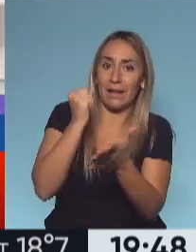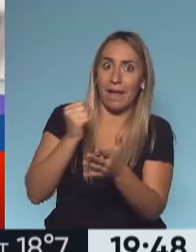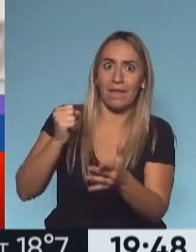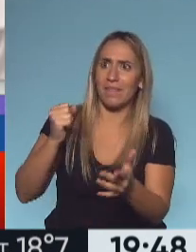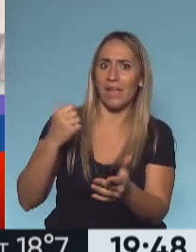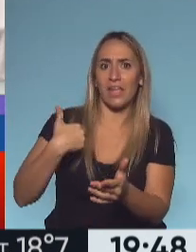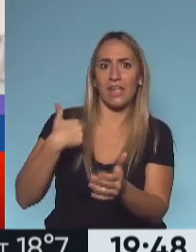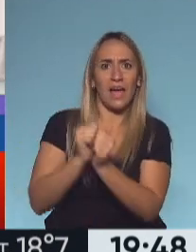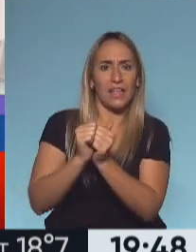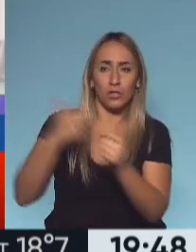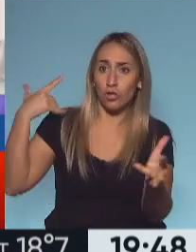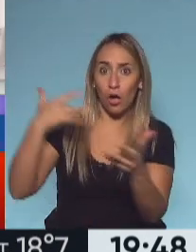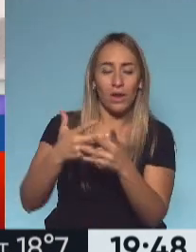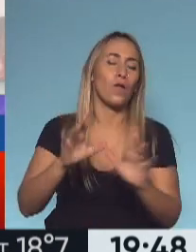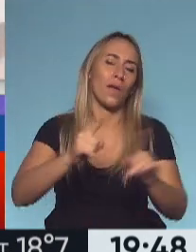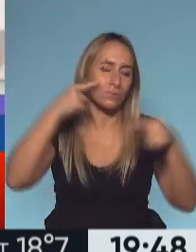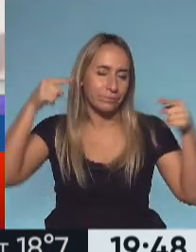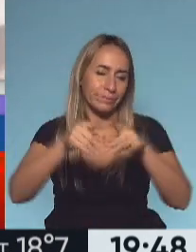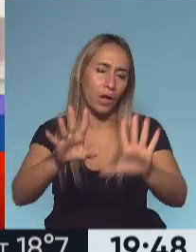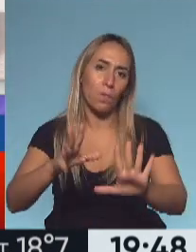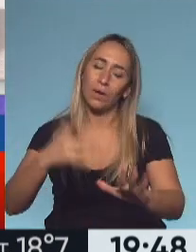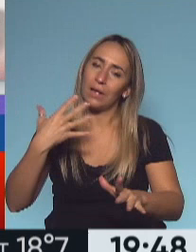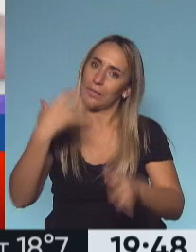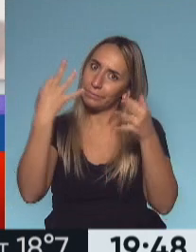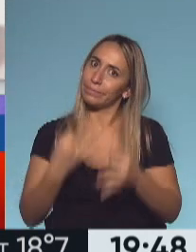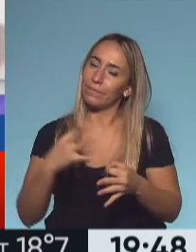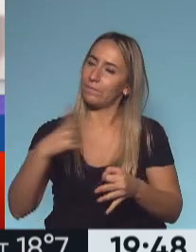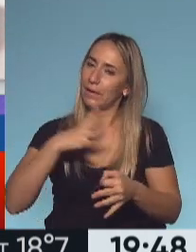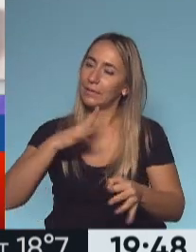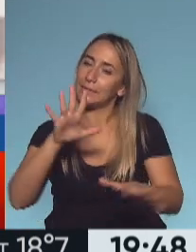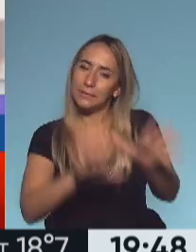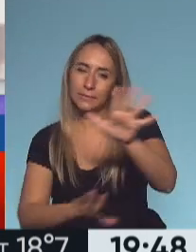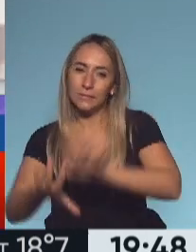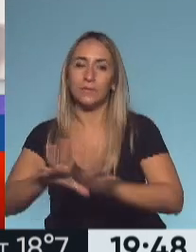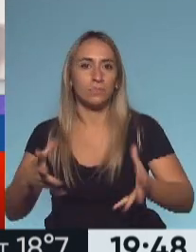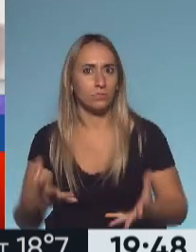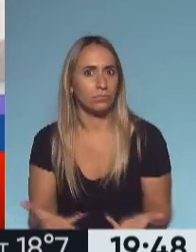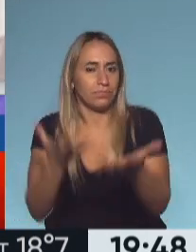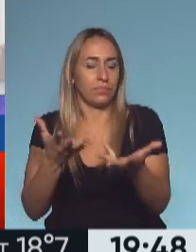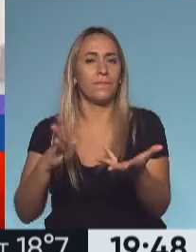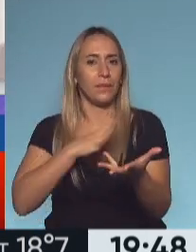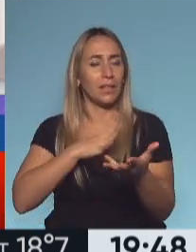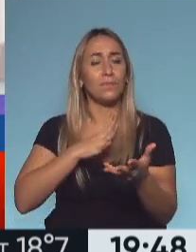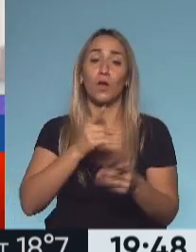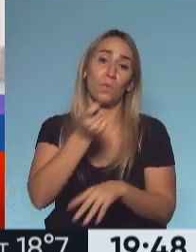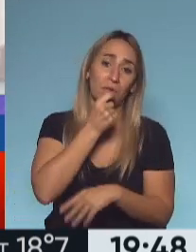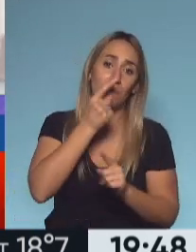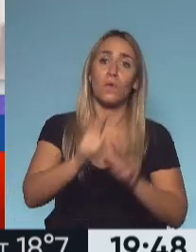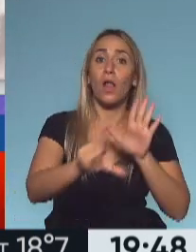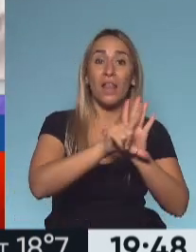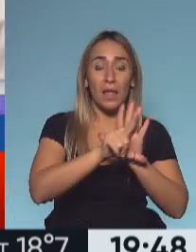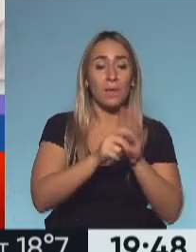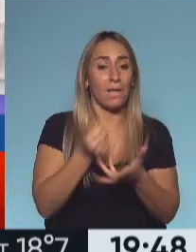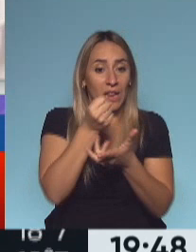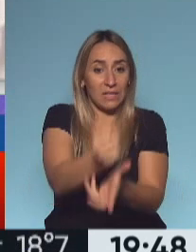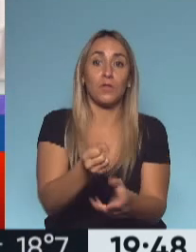meta, porque venimos de muy atrás. Tenemos que reconstruir, tenemos que recuperar, como por ejemplo ha sido la ley de financiamiento educativo. Hoy